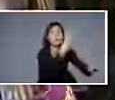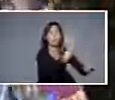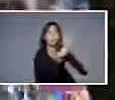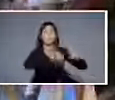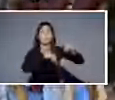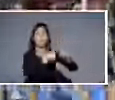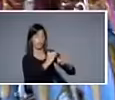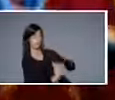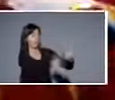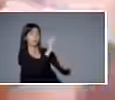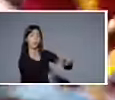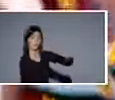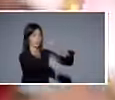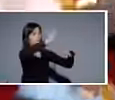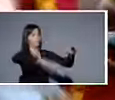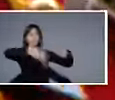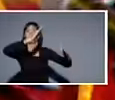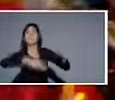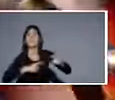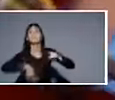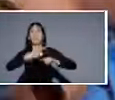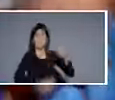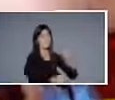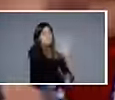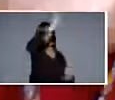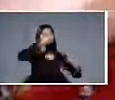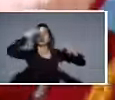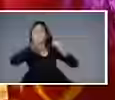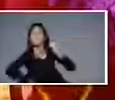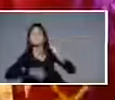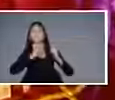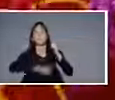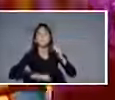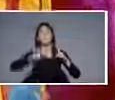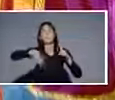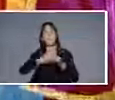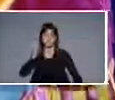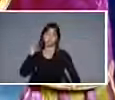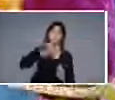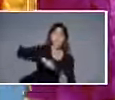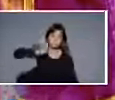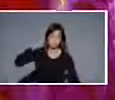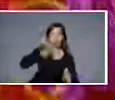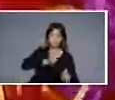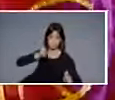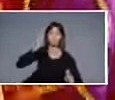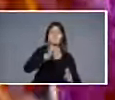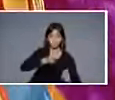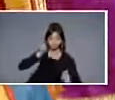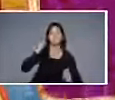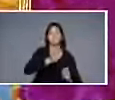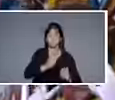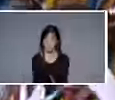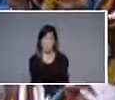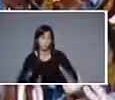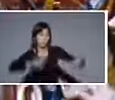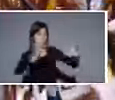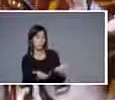cemento armado, cemento armado, plancha de acero, plancha de acero, un buen martillo, un buen martillo, venta cubeta.